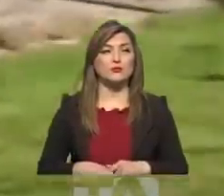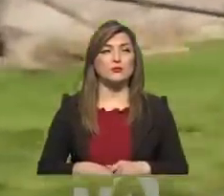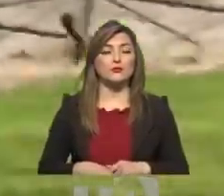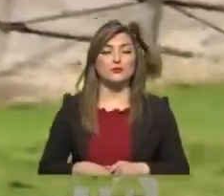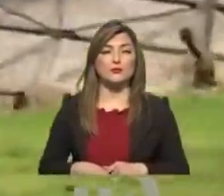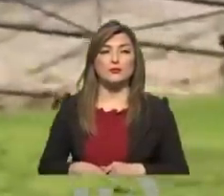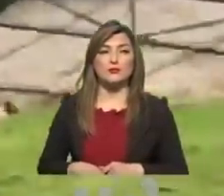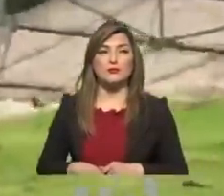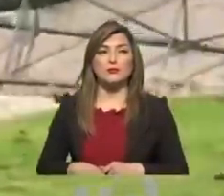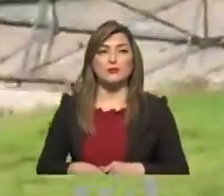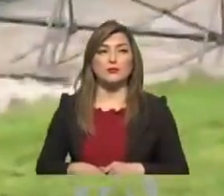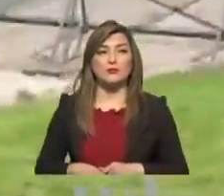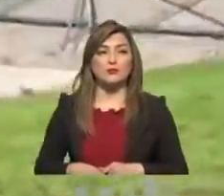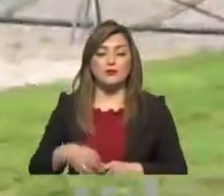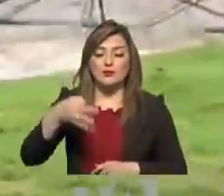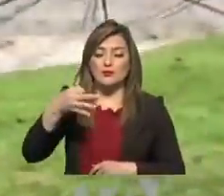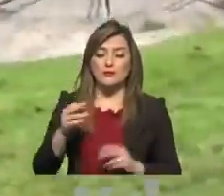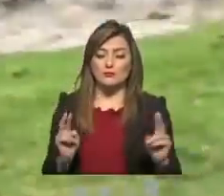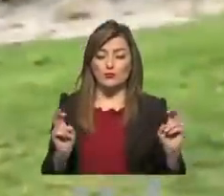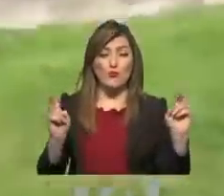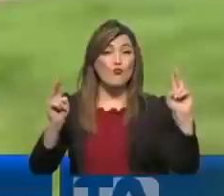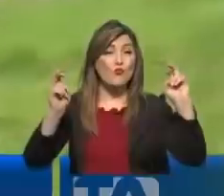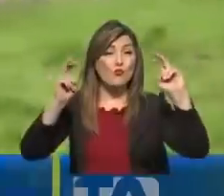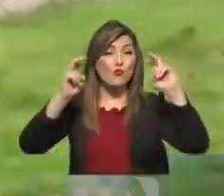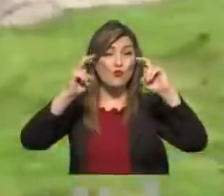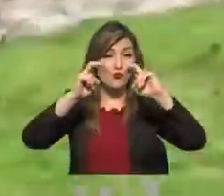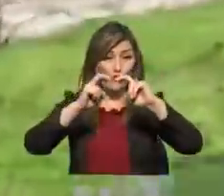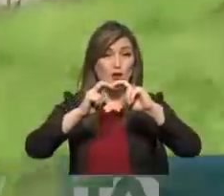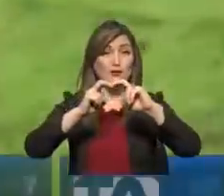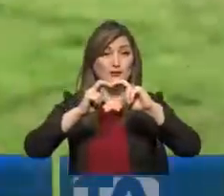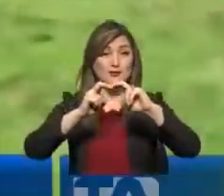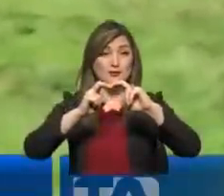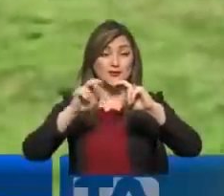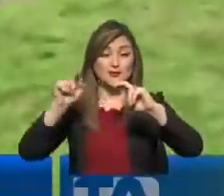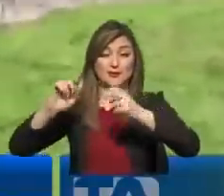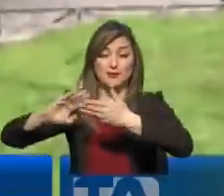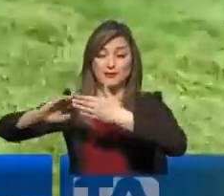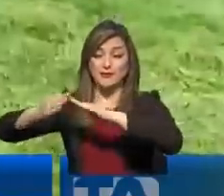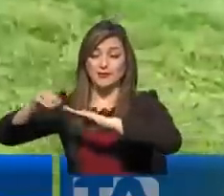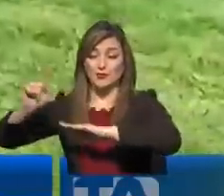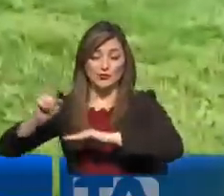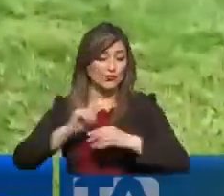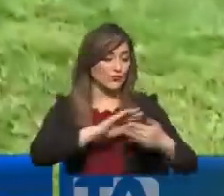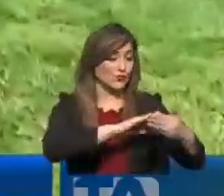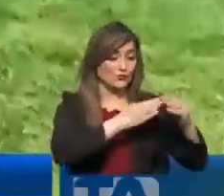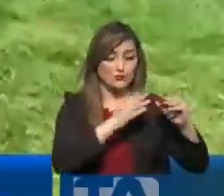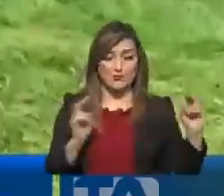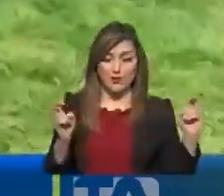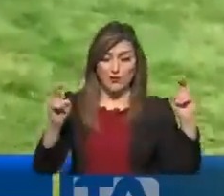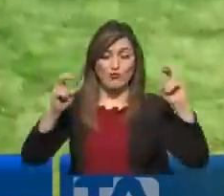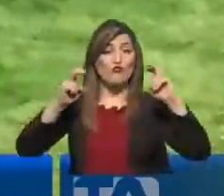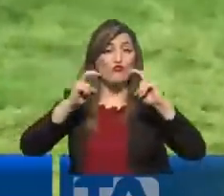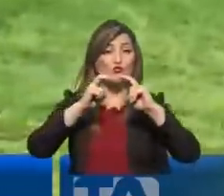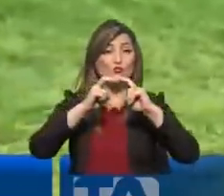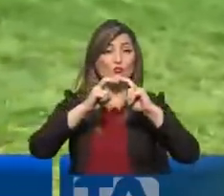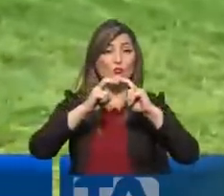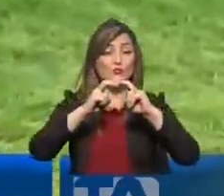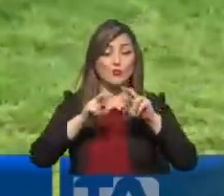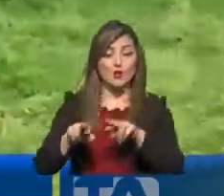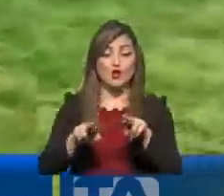Este es el momento exacto en el que este puente peatonal, que une a los sectores de Nulti y Capulispamba, es arrasado por las aguas del río